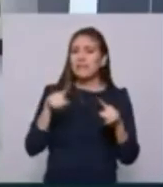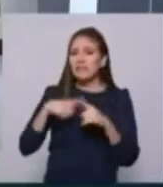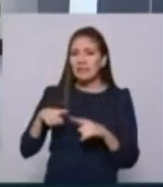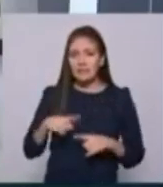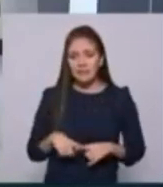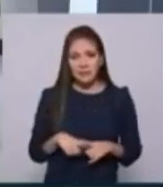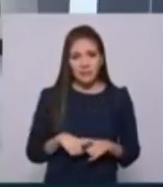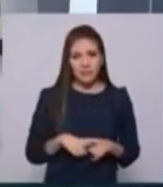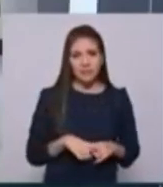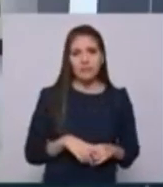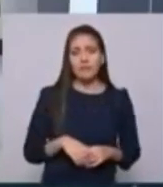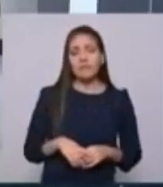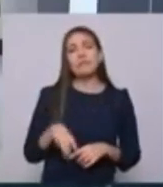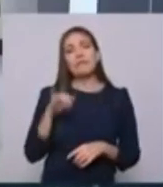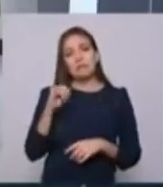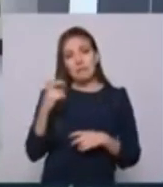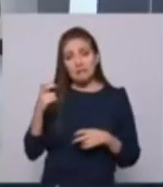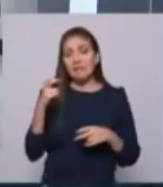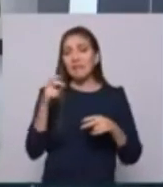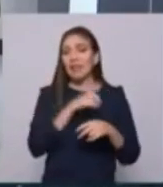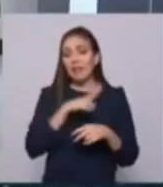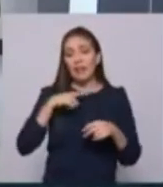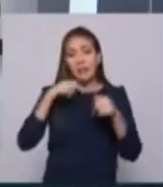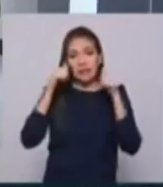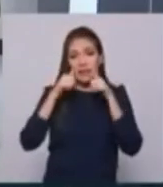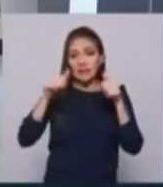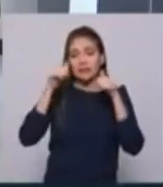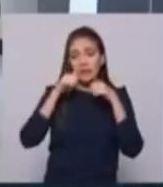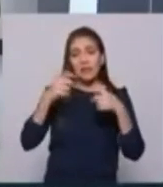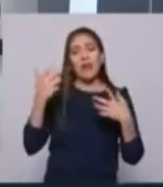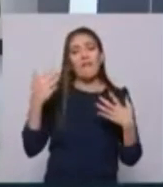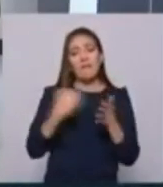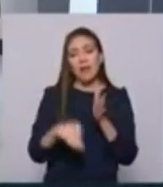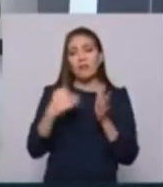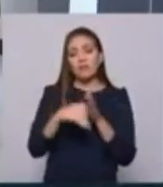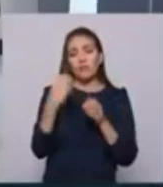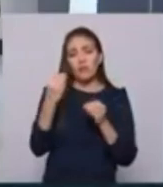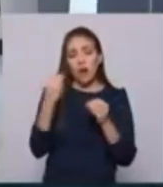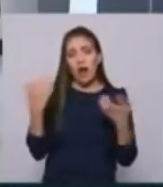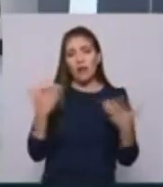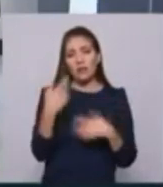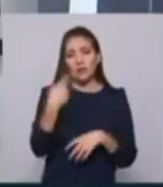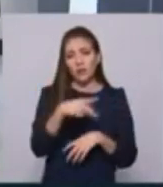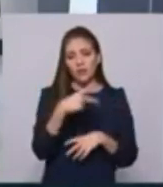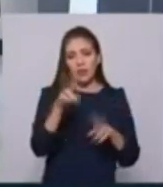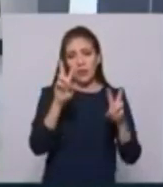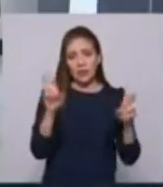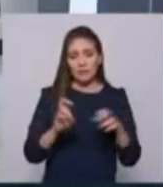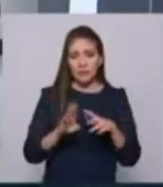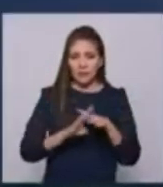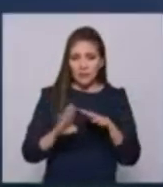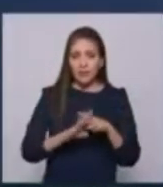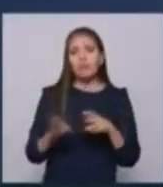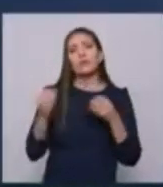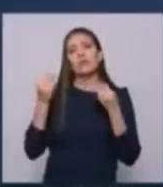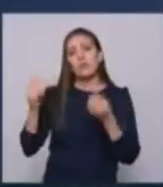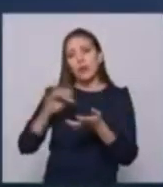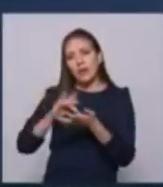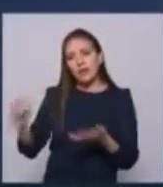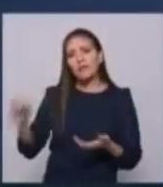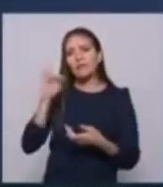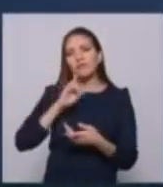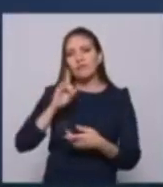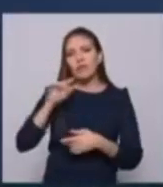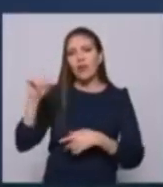fuegos. Mucho que hacer en temas migratorios en nuestro país. Natasha Urén, internacionalista, te agradecemos que nos hayas